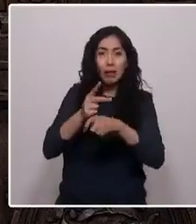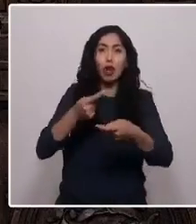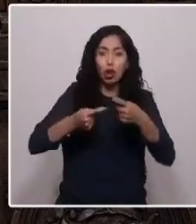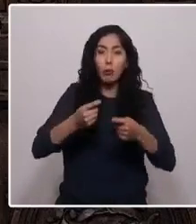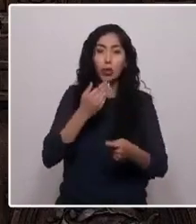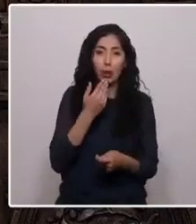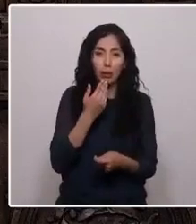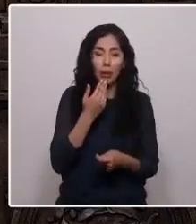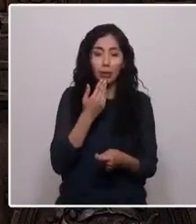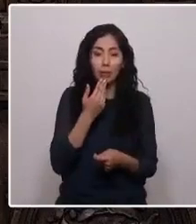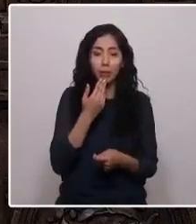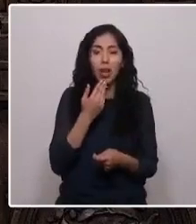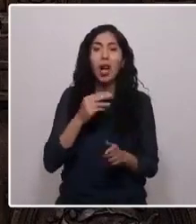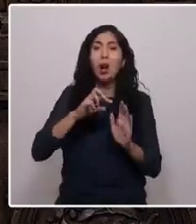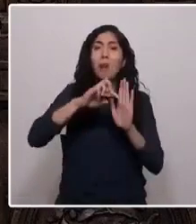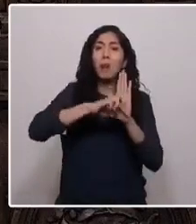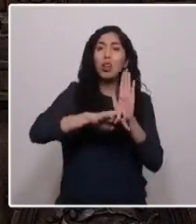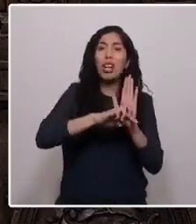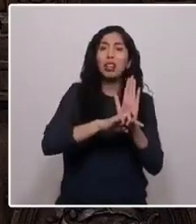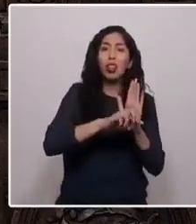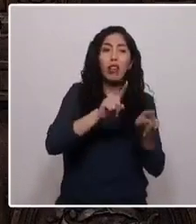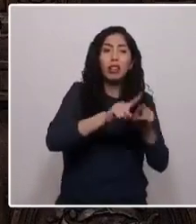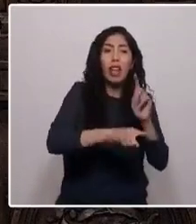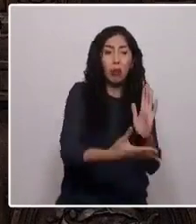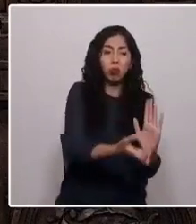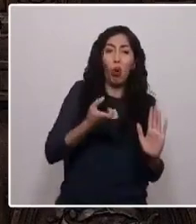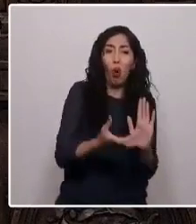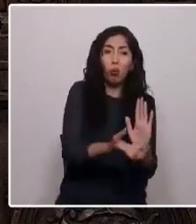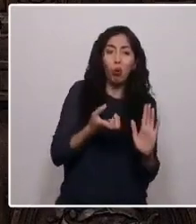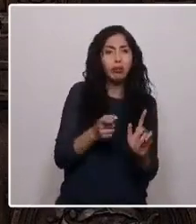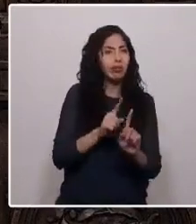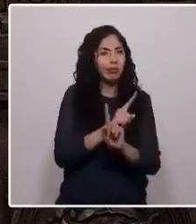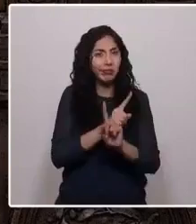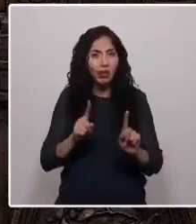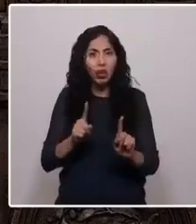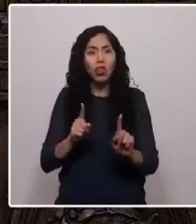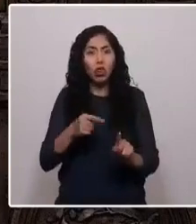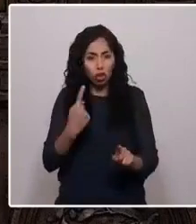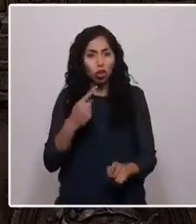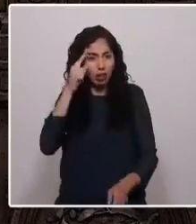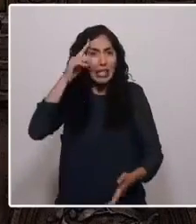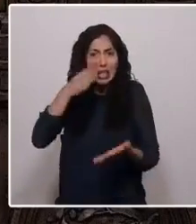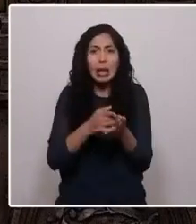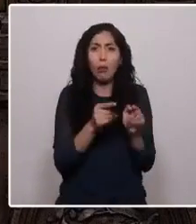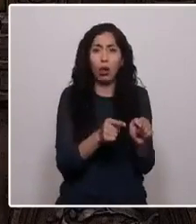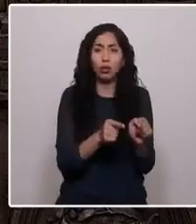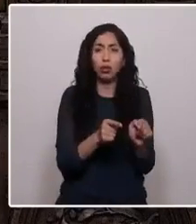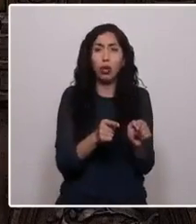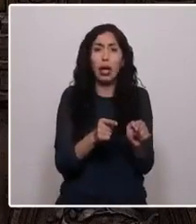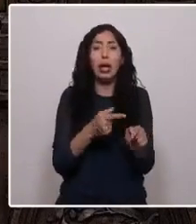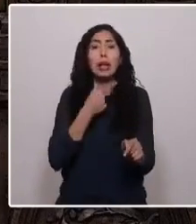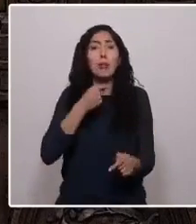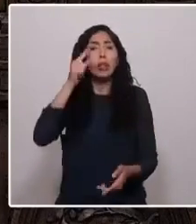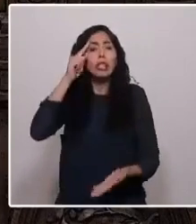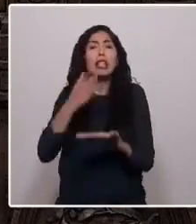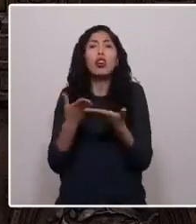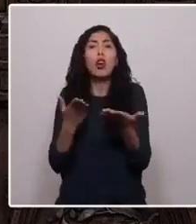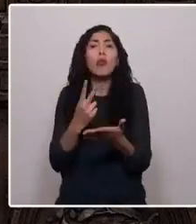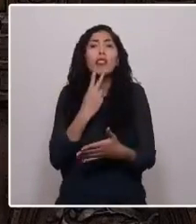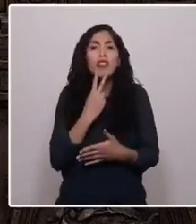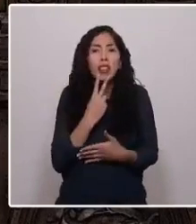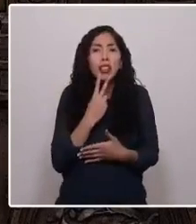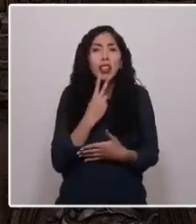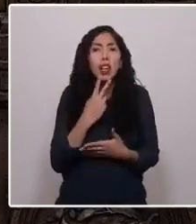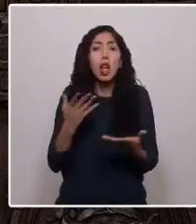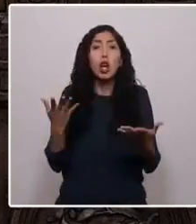y un proyecto extractivista se instaló nuestros territorios queremos decidir cómo vivir queremos decidir cómo mantendremos con vida a